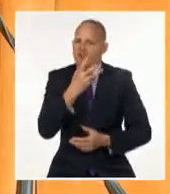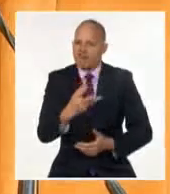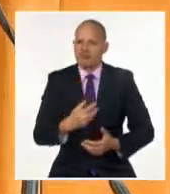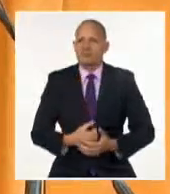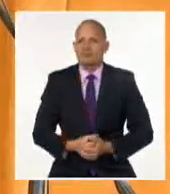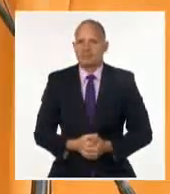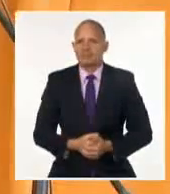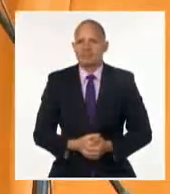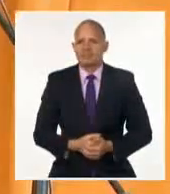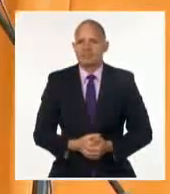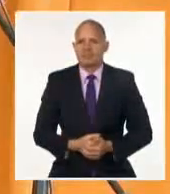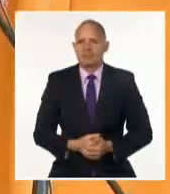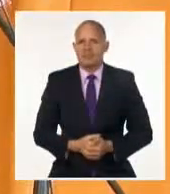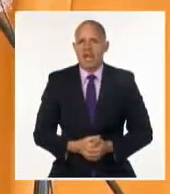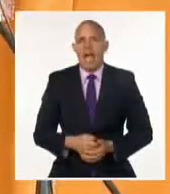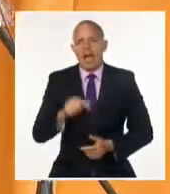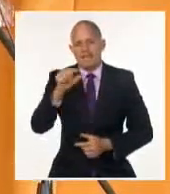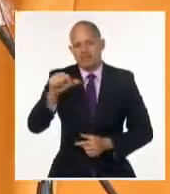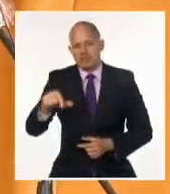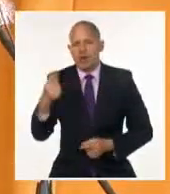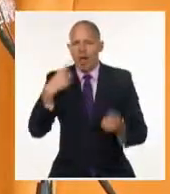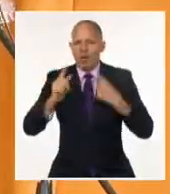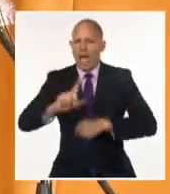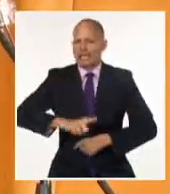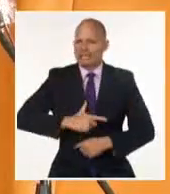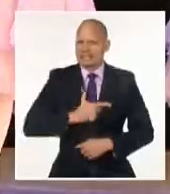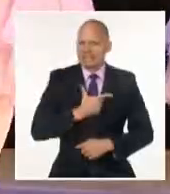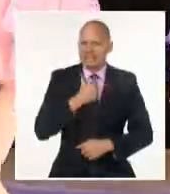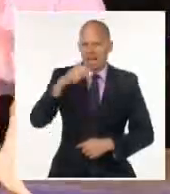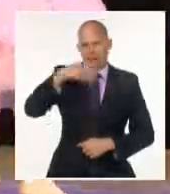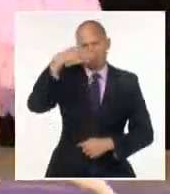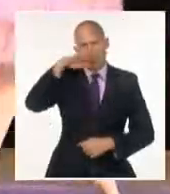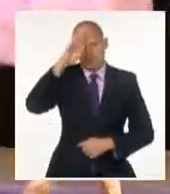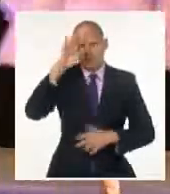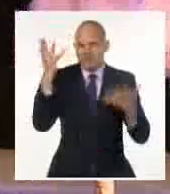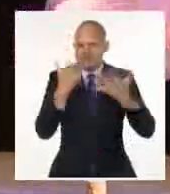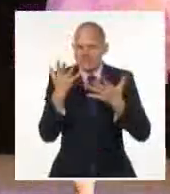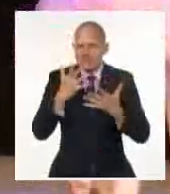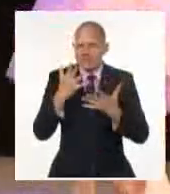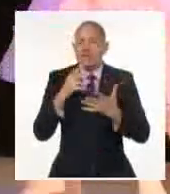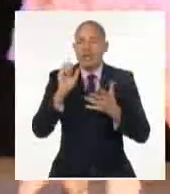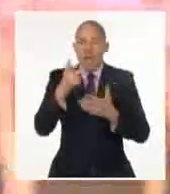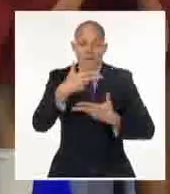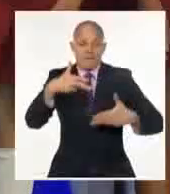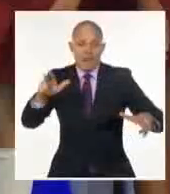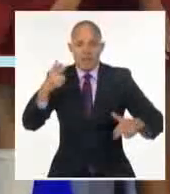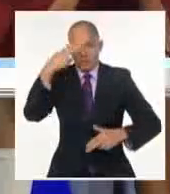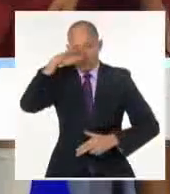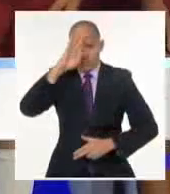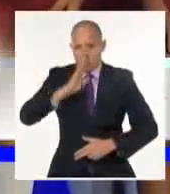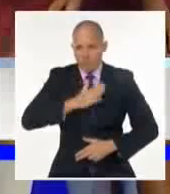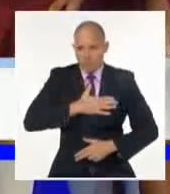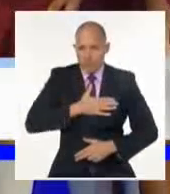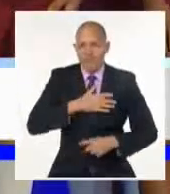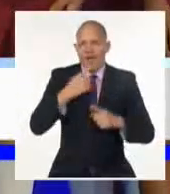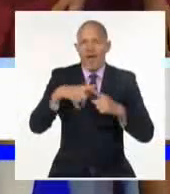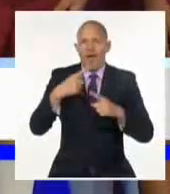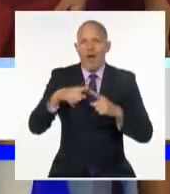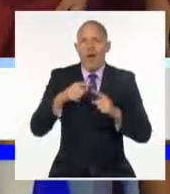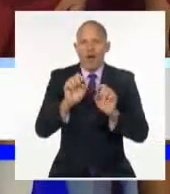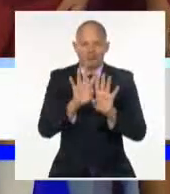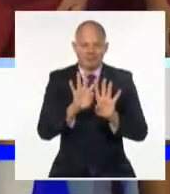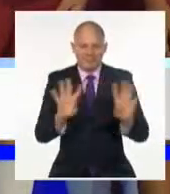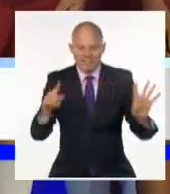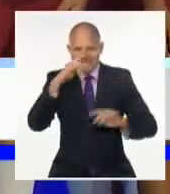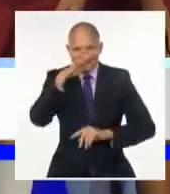político-cultural que reunió a reconocidos artistas cubanos, entre ellos el Ballet Nacional de Cuba, el Coro Nacional Infantil,